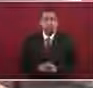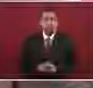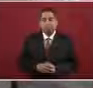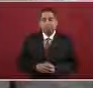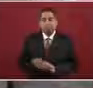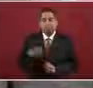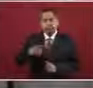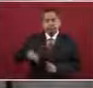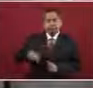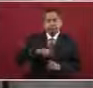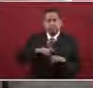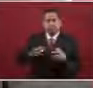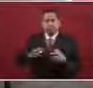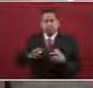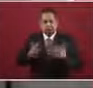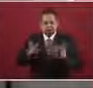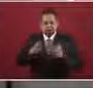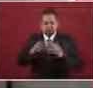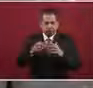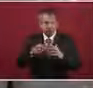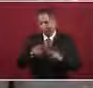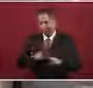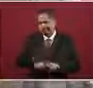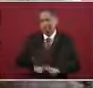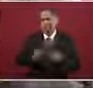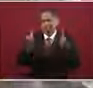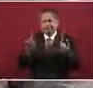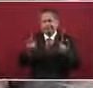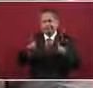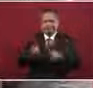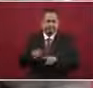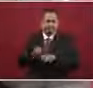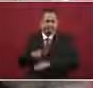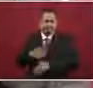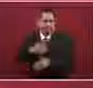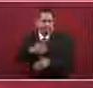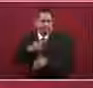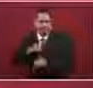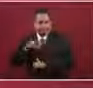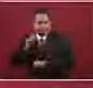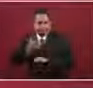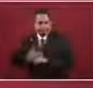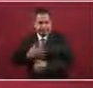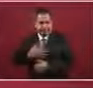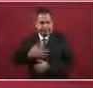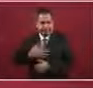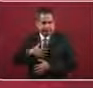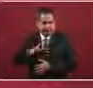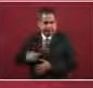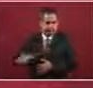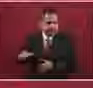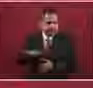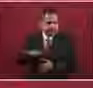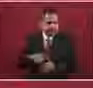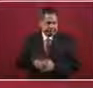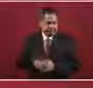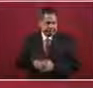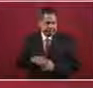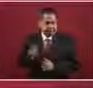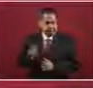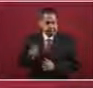estamos actuando de manera distinta en lo que corresponde al